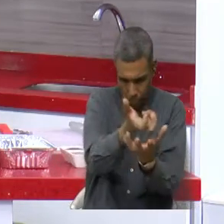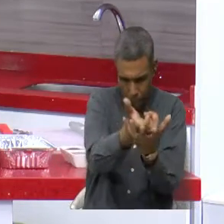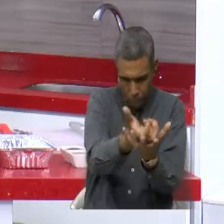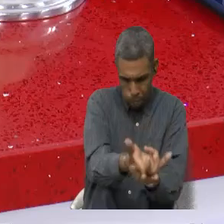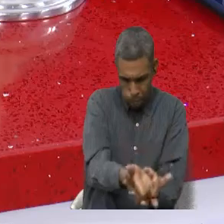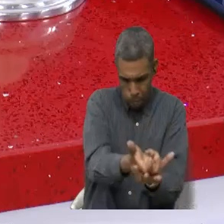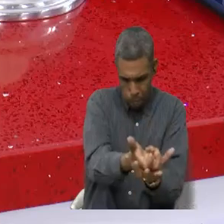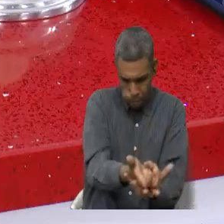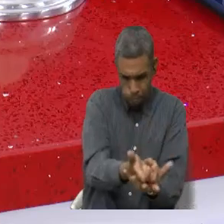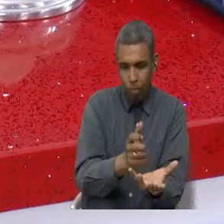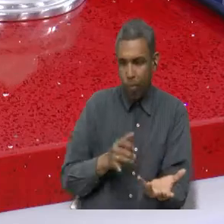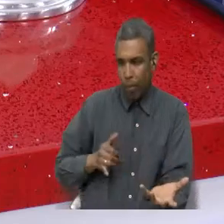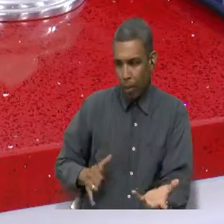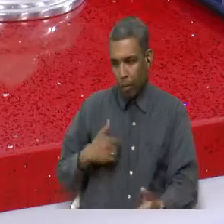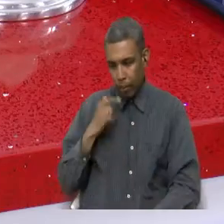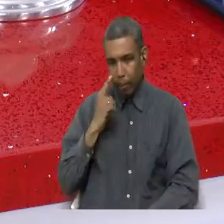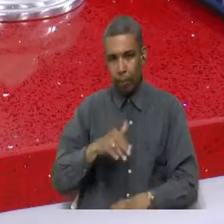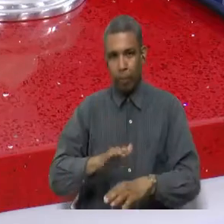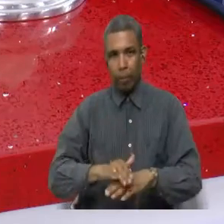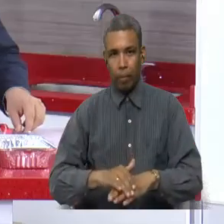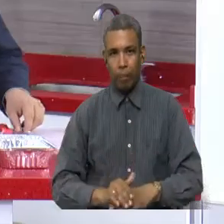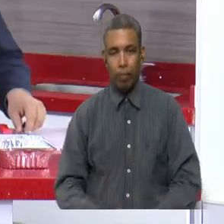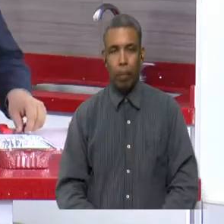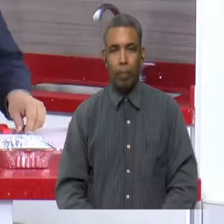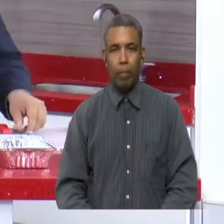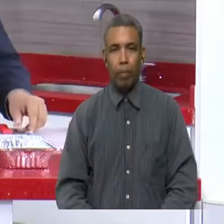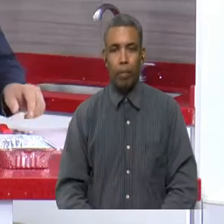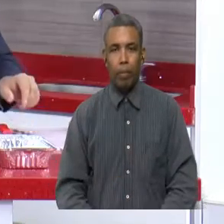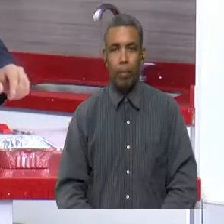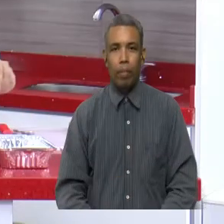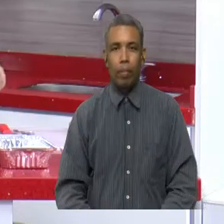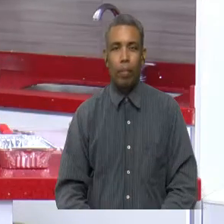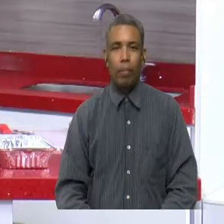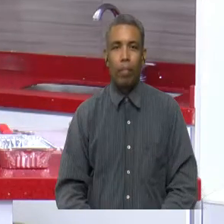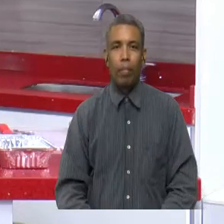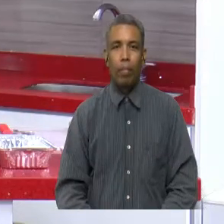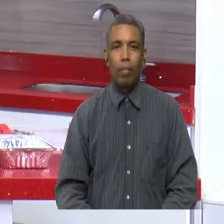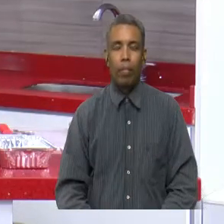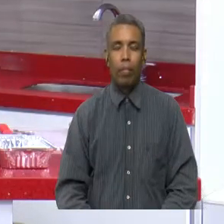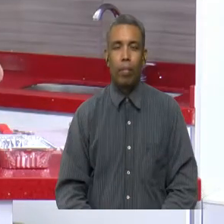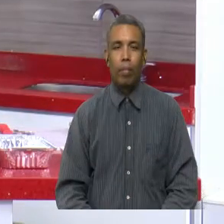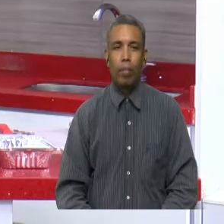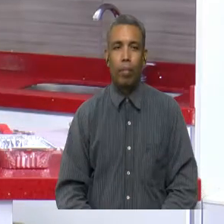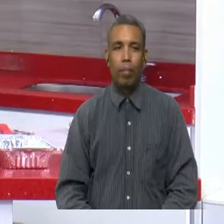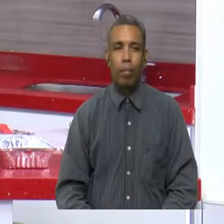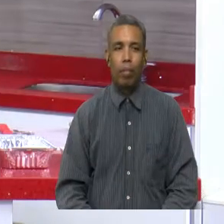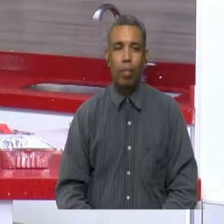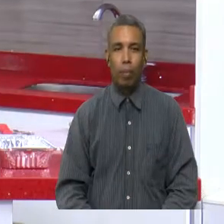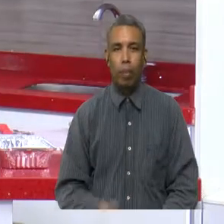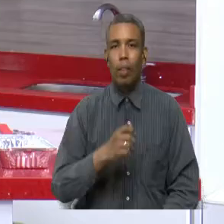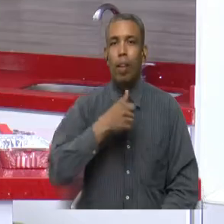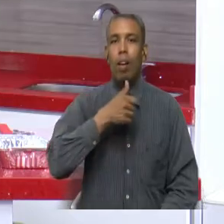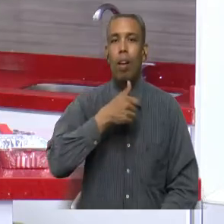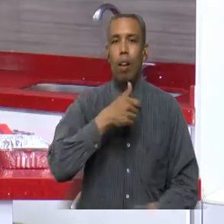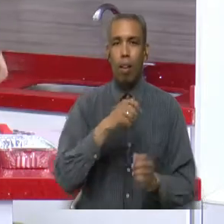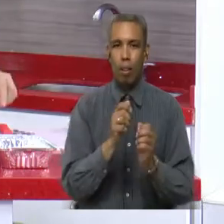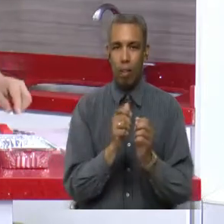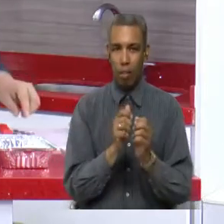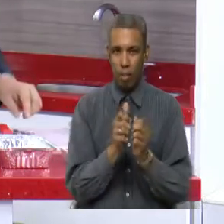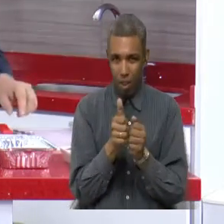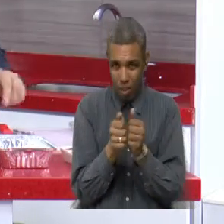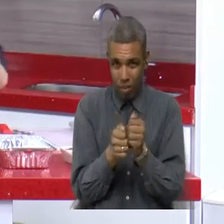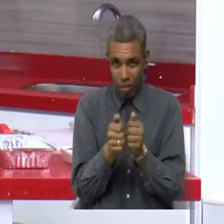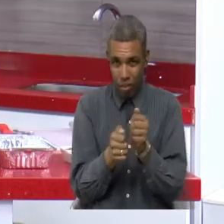La acidez del postre, la que vamos a agregar fue la crema de leche. Ahora la leche